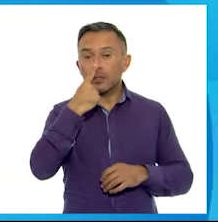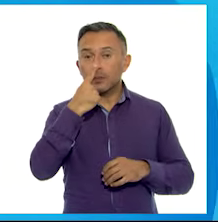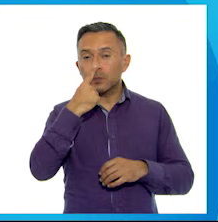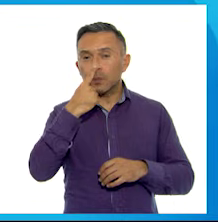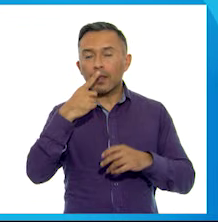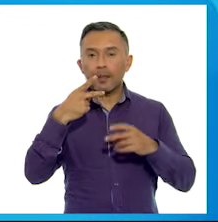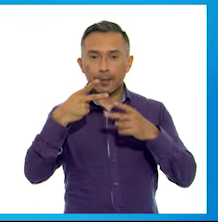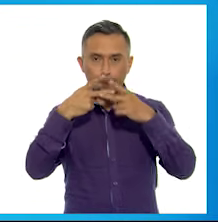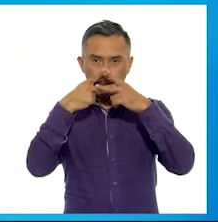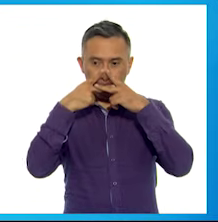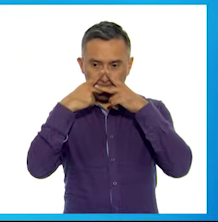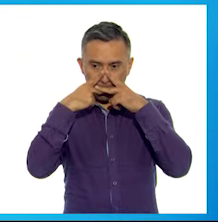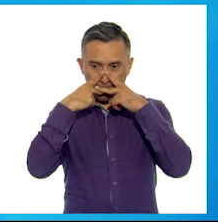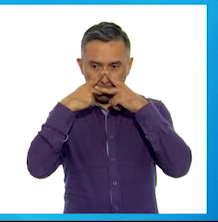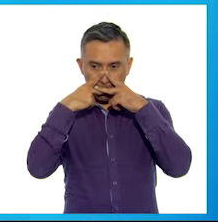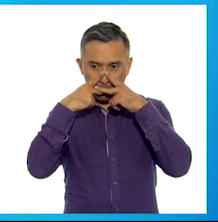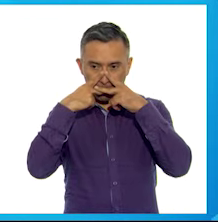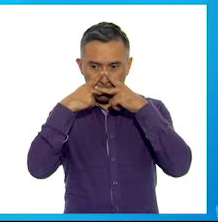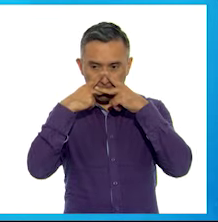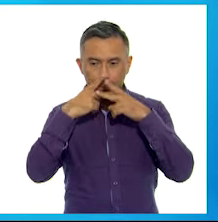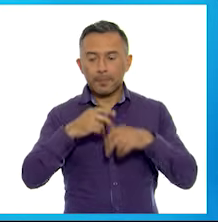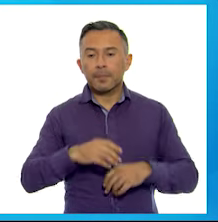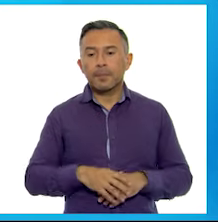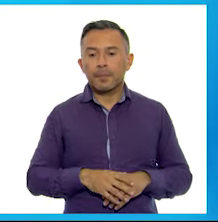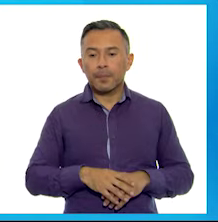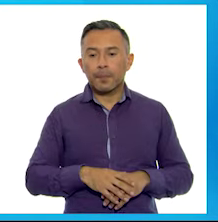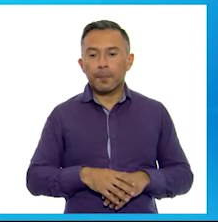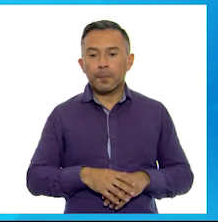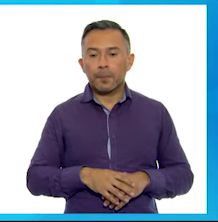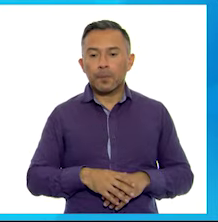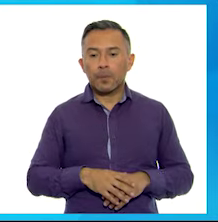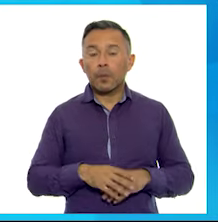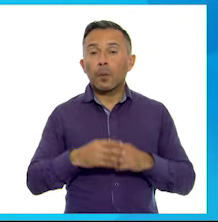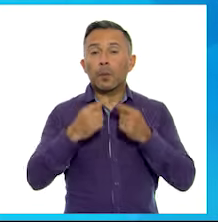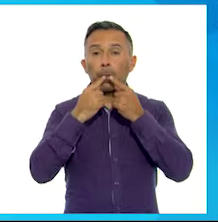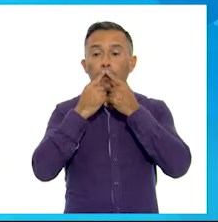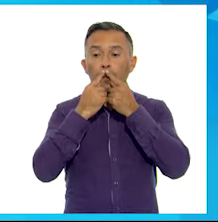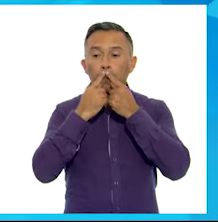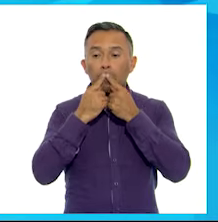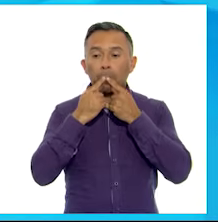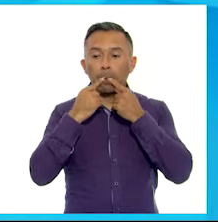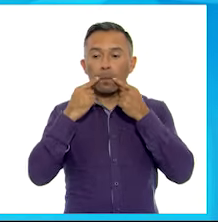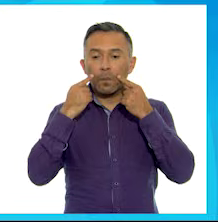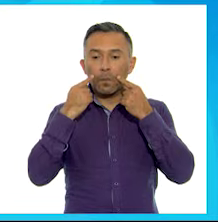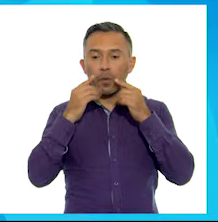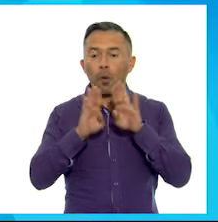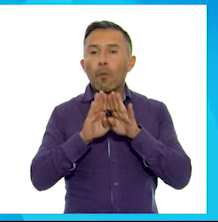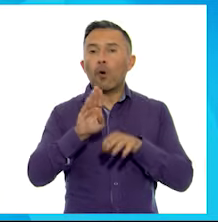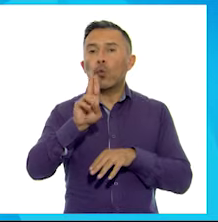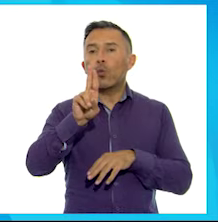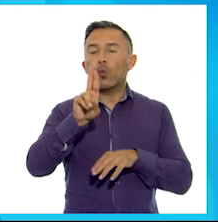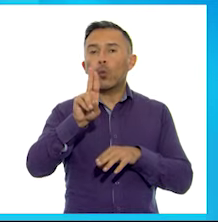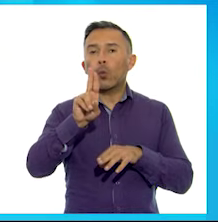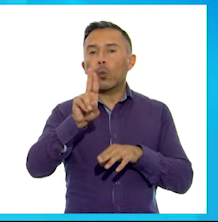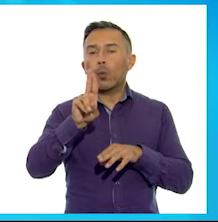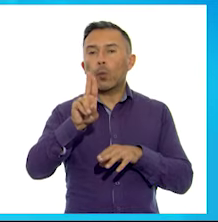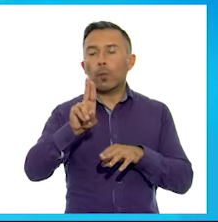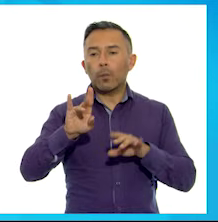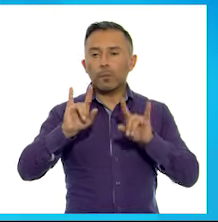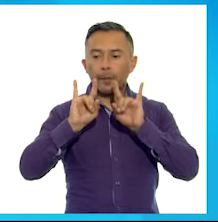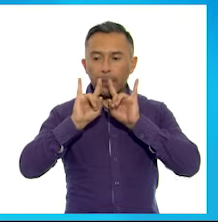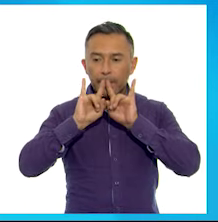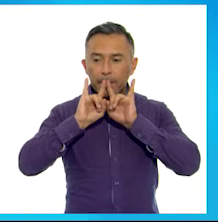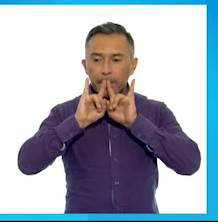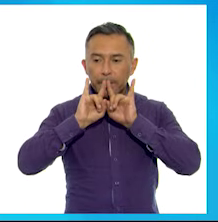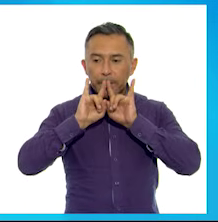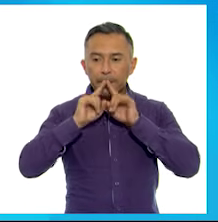triángulo y su boca con dos letras U. Ahora le vamos a poner